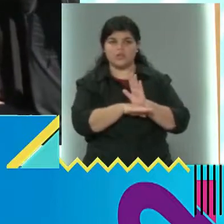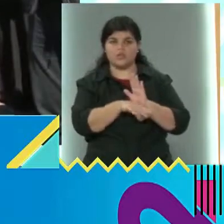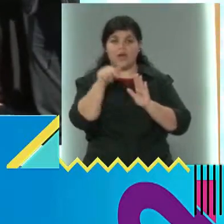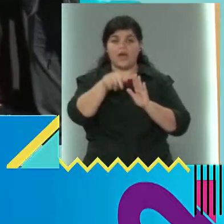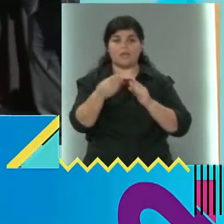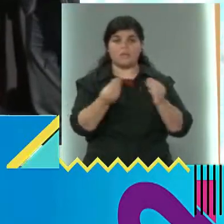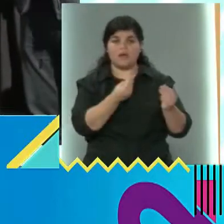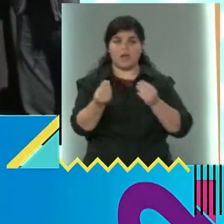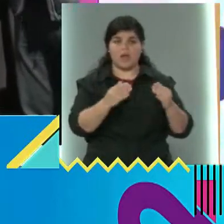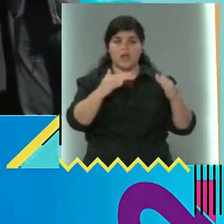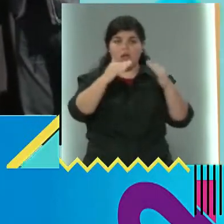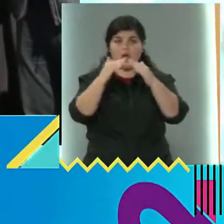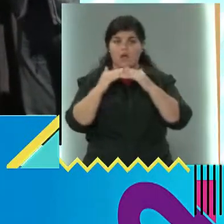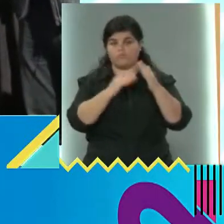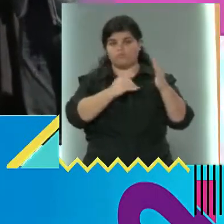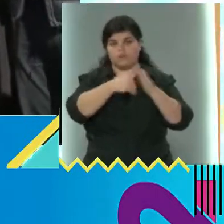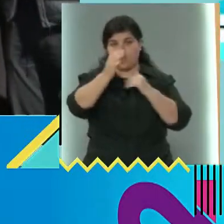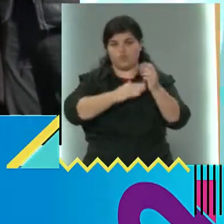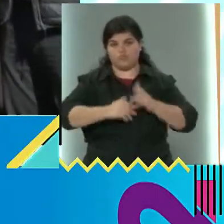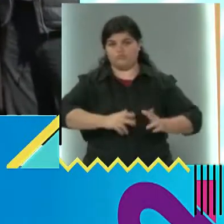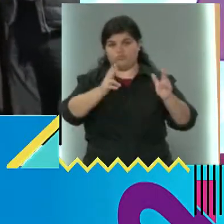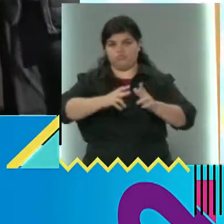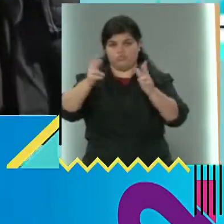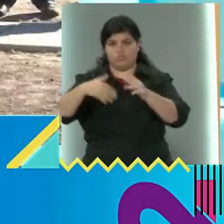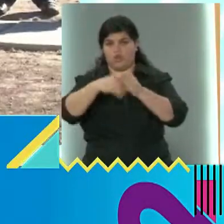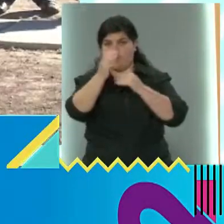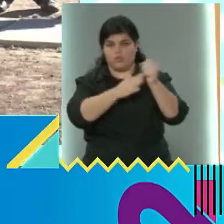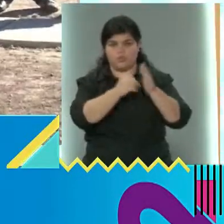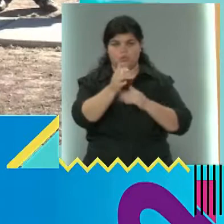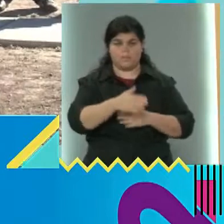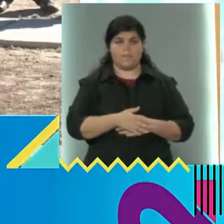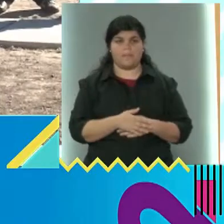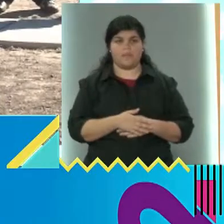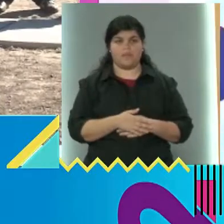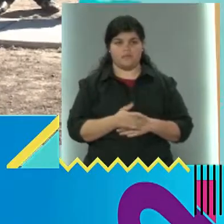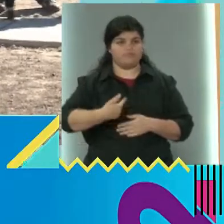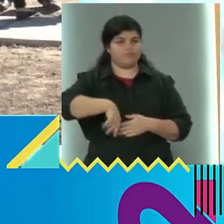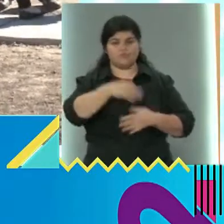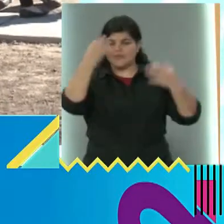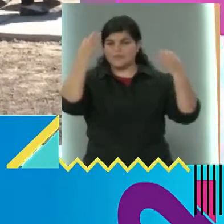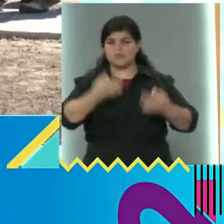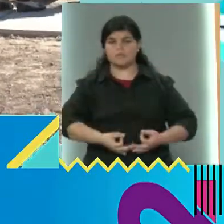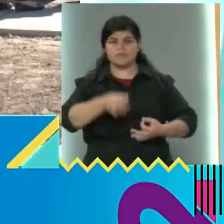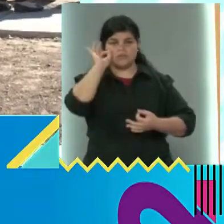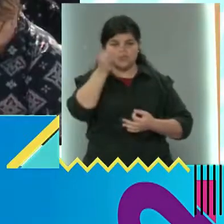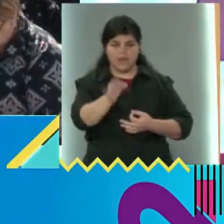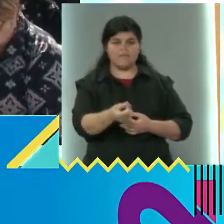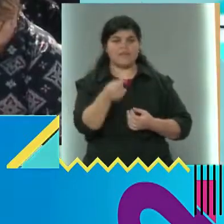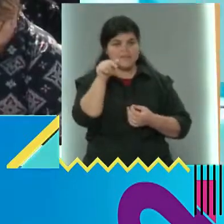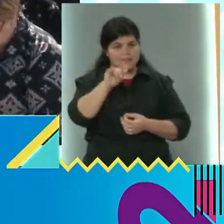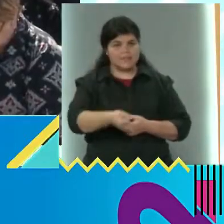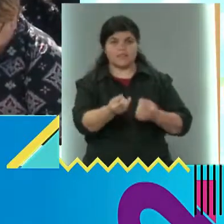bien decimos y estamos convencidos de que la obra de infraestructura es fundamental, es